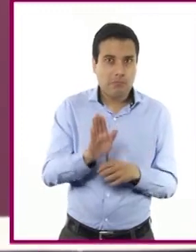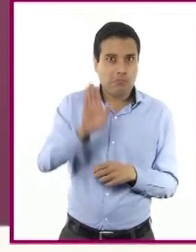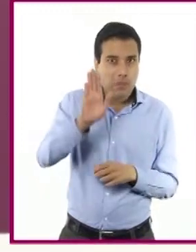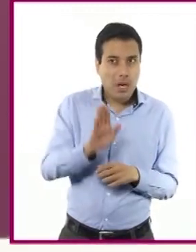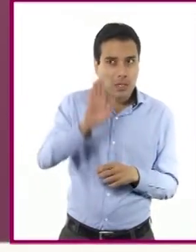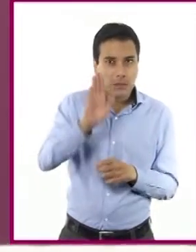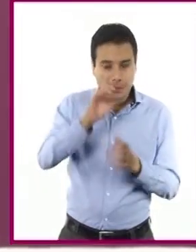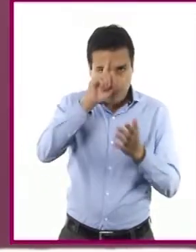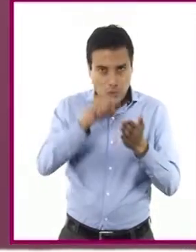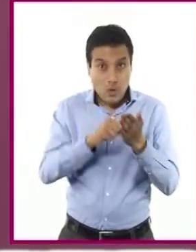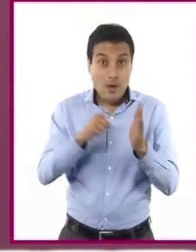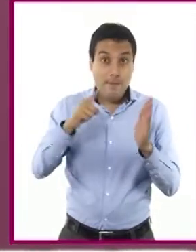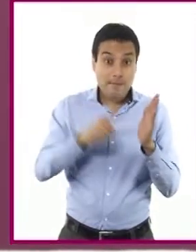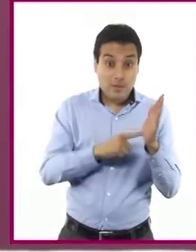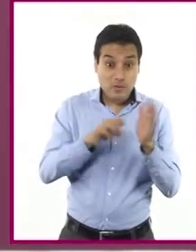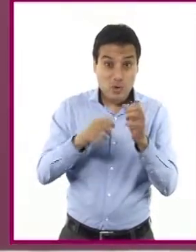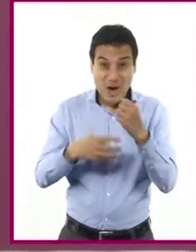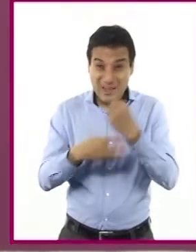la barbarie en